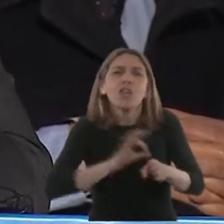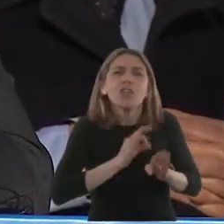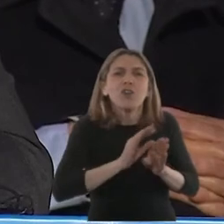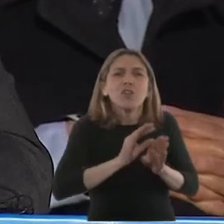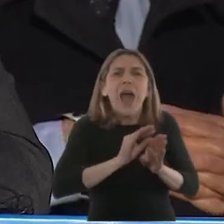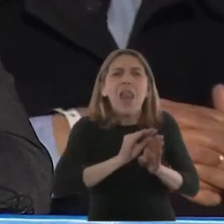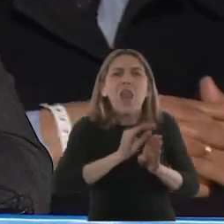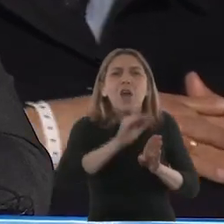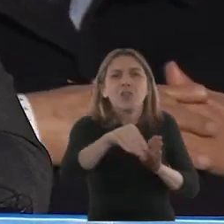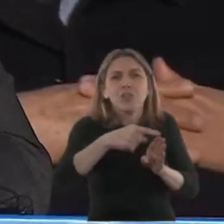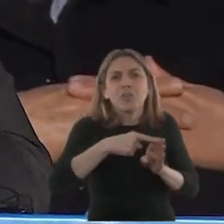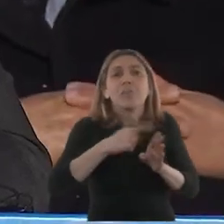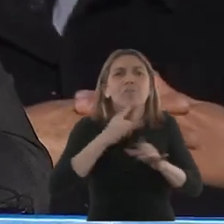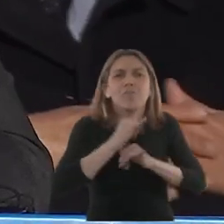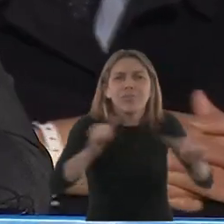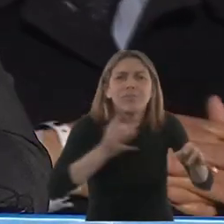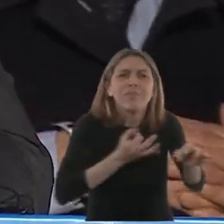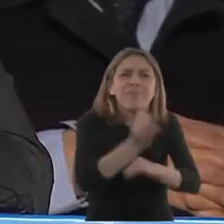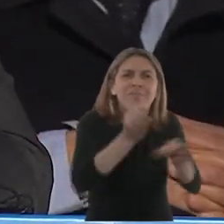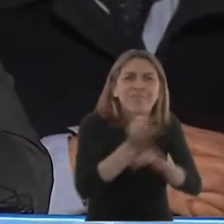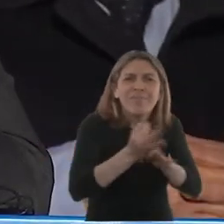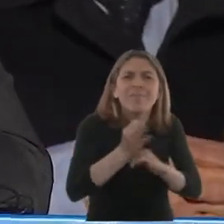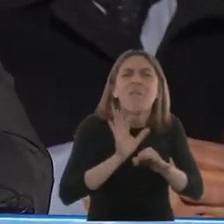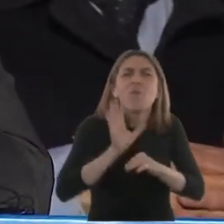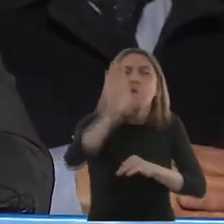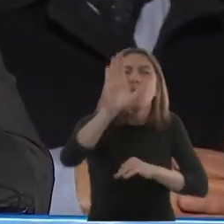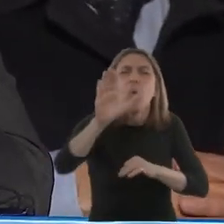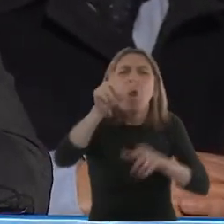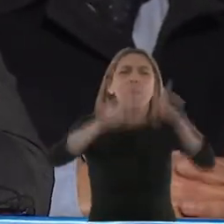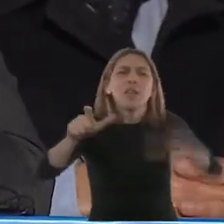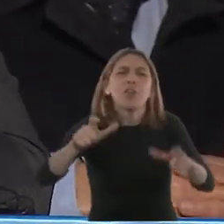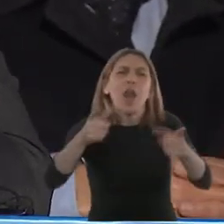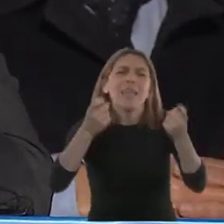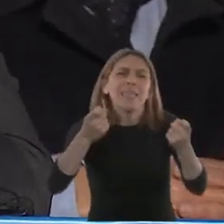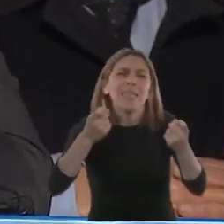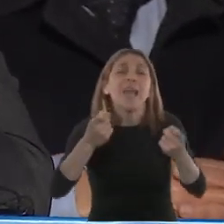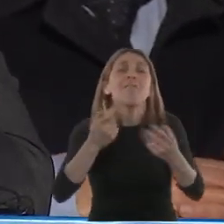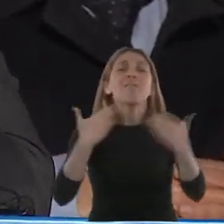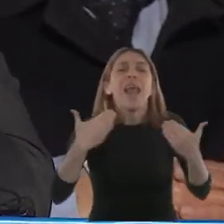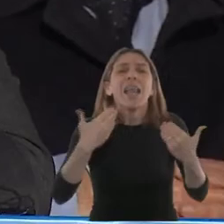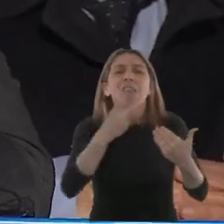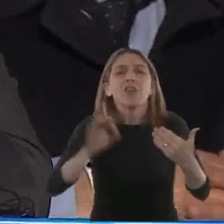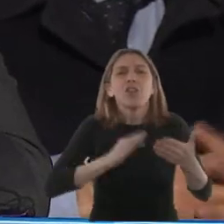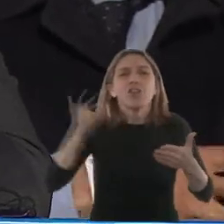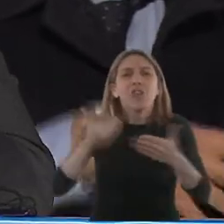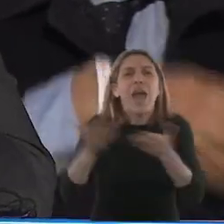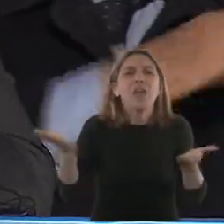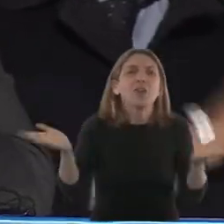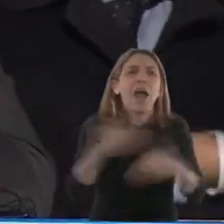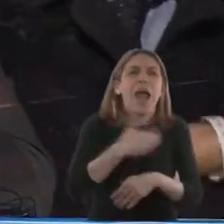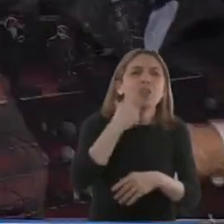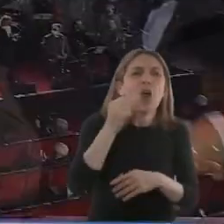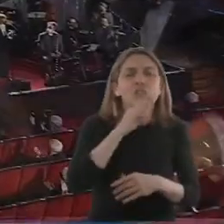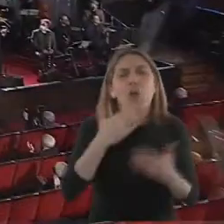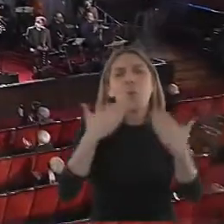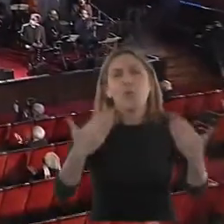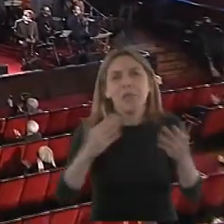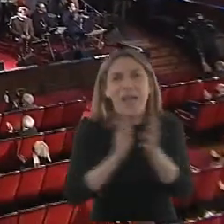años y formando el futuro que nuestro país necesita. Feliz bicentenario a todos y todas, y muchísimas gracias.